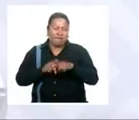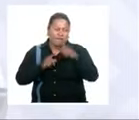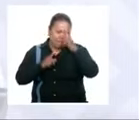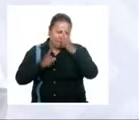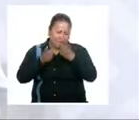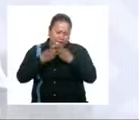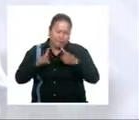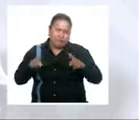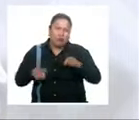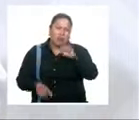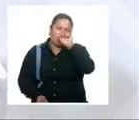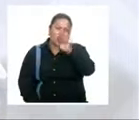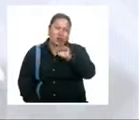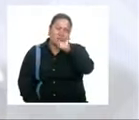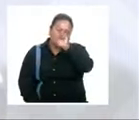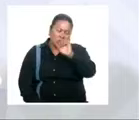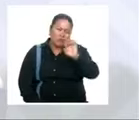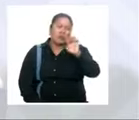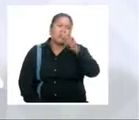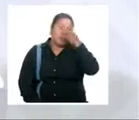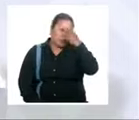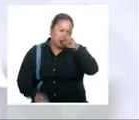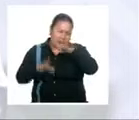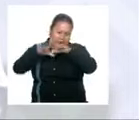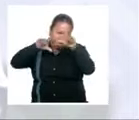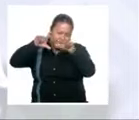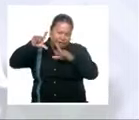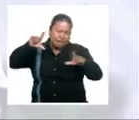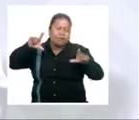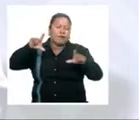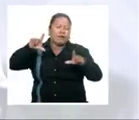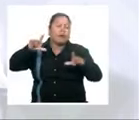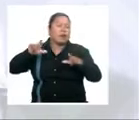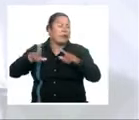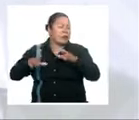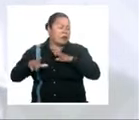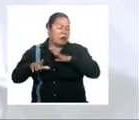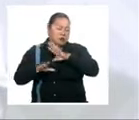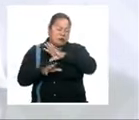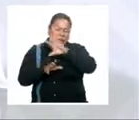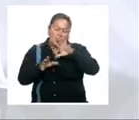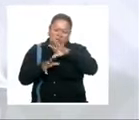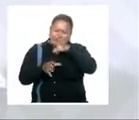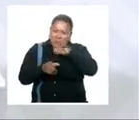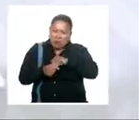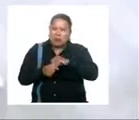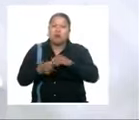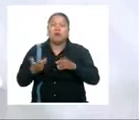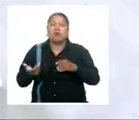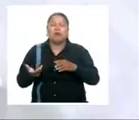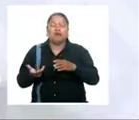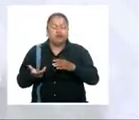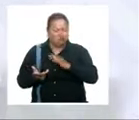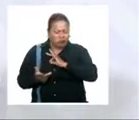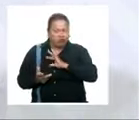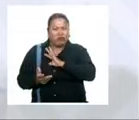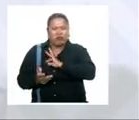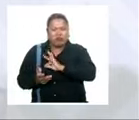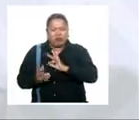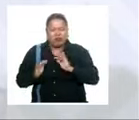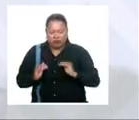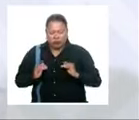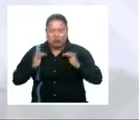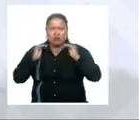del sur sureste de México. Tenemos todo, tenemos el potencial y